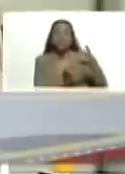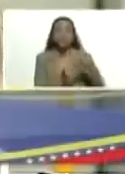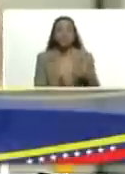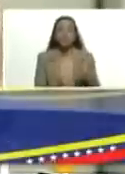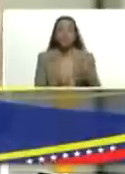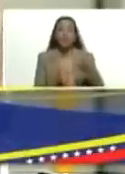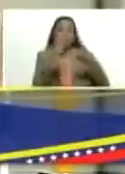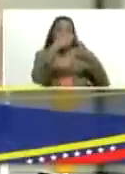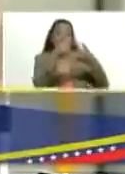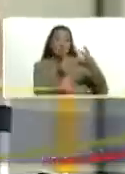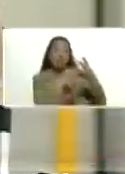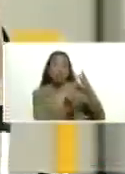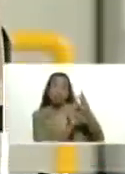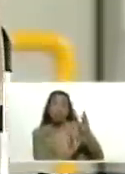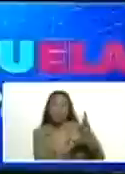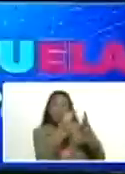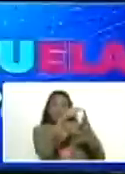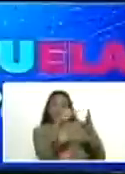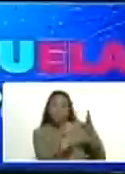De 3-3.